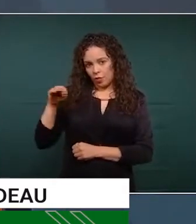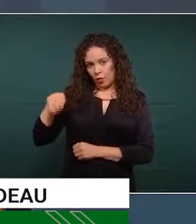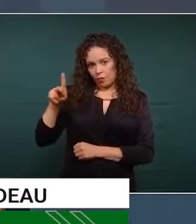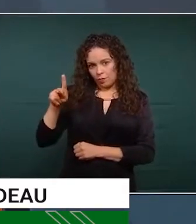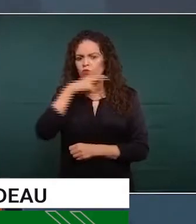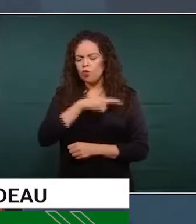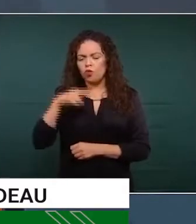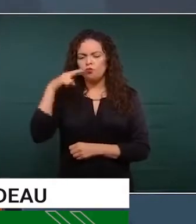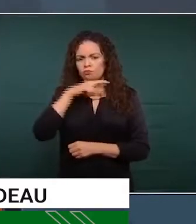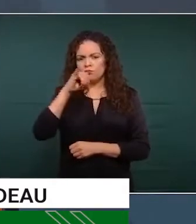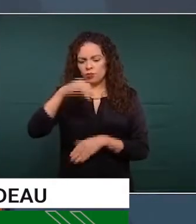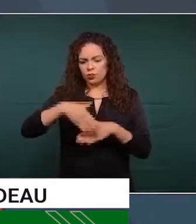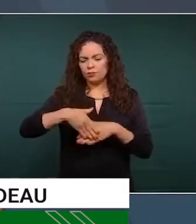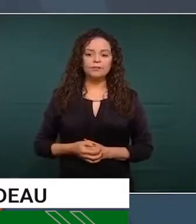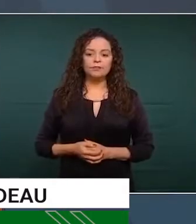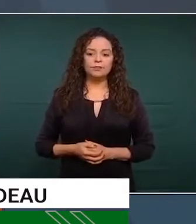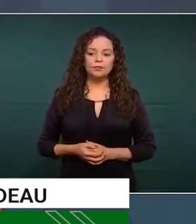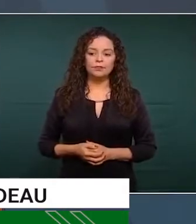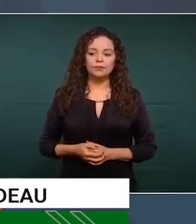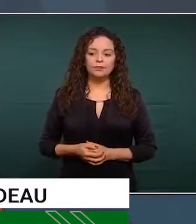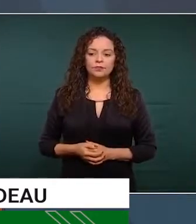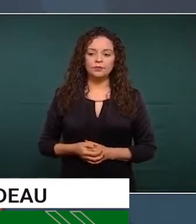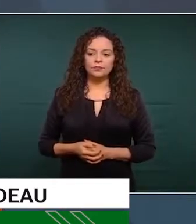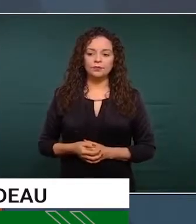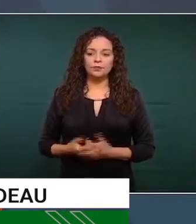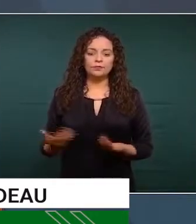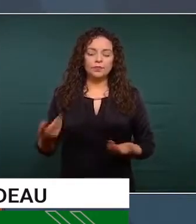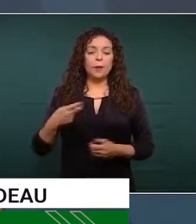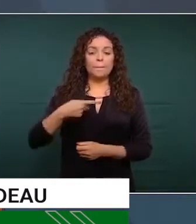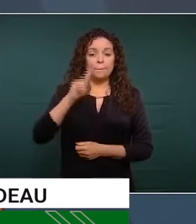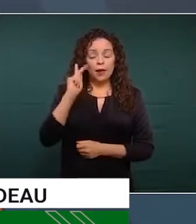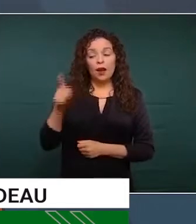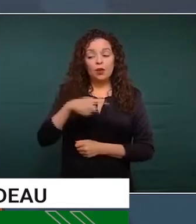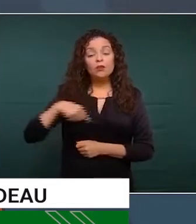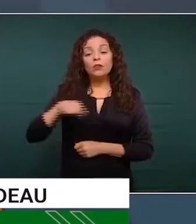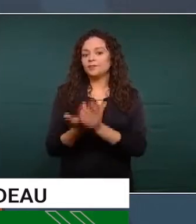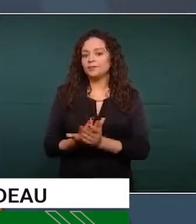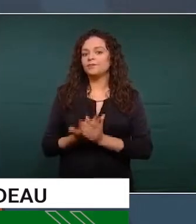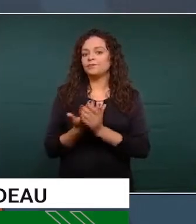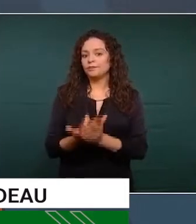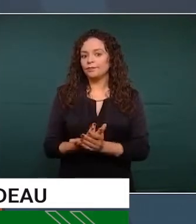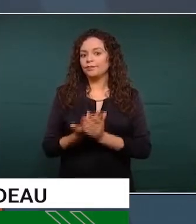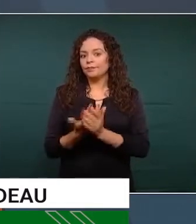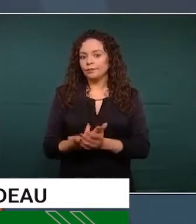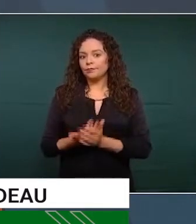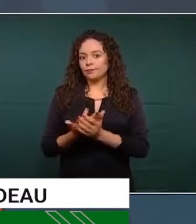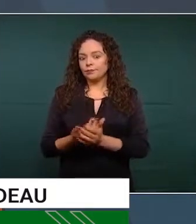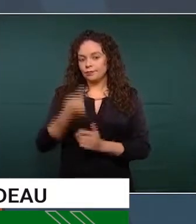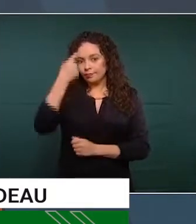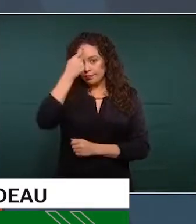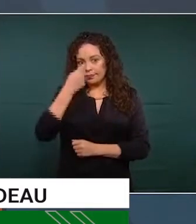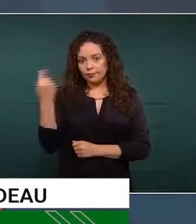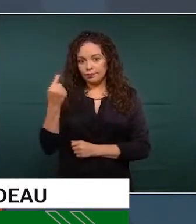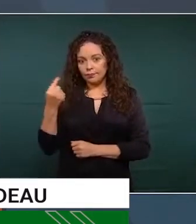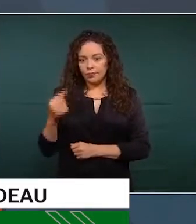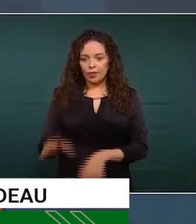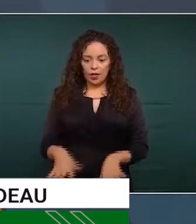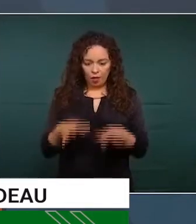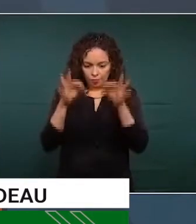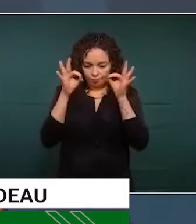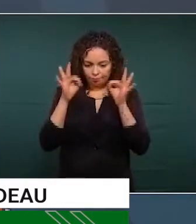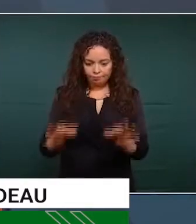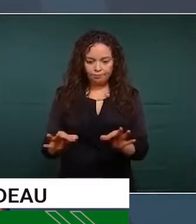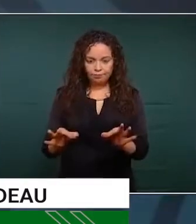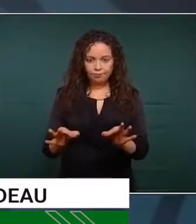pronto. Nada más estamos esperando para definir el carácter